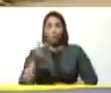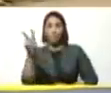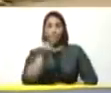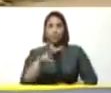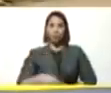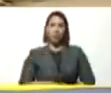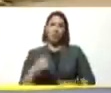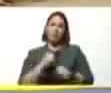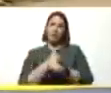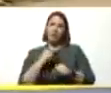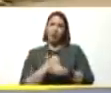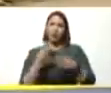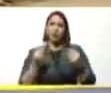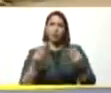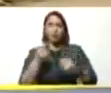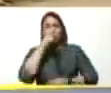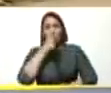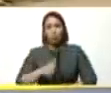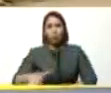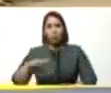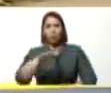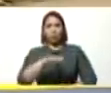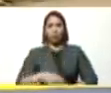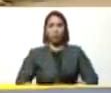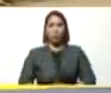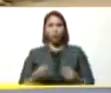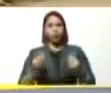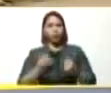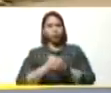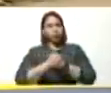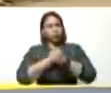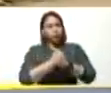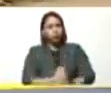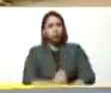se trabajó tanto por el pueblo, con